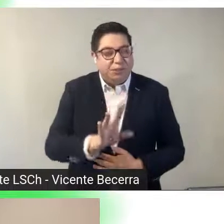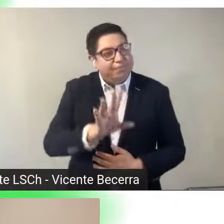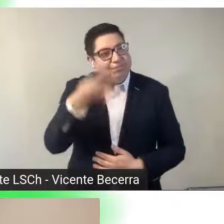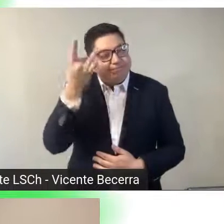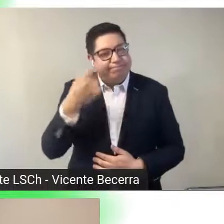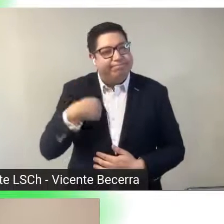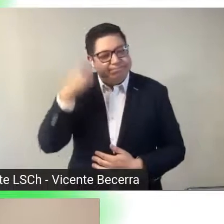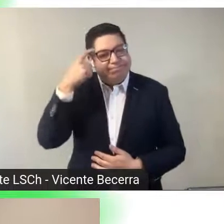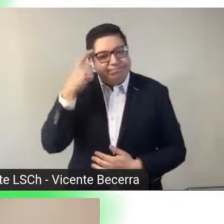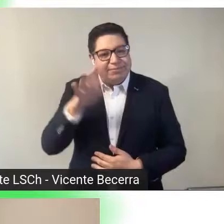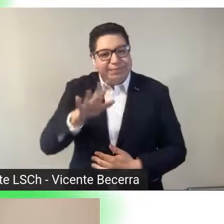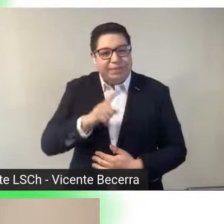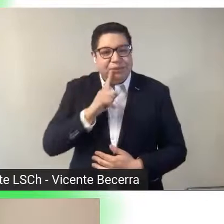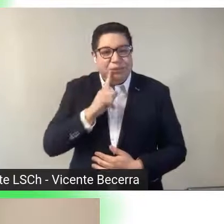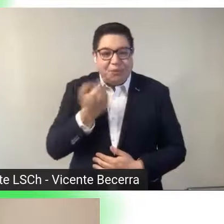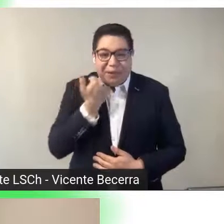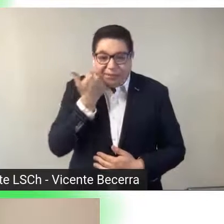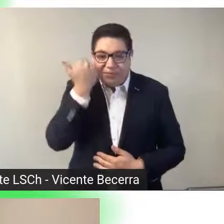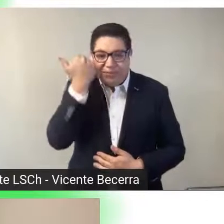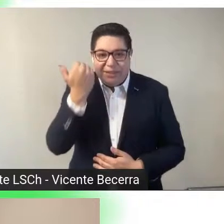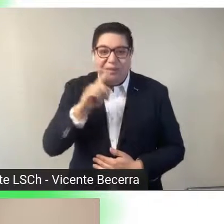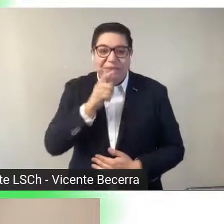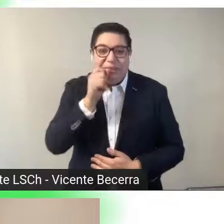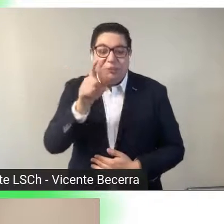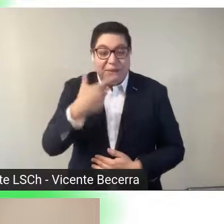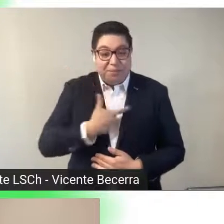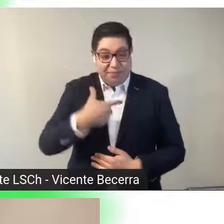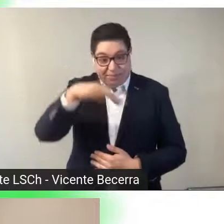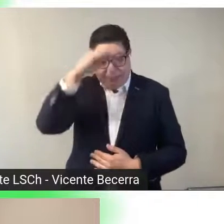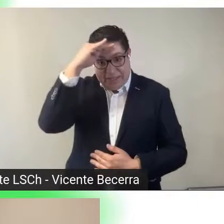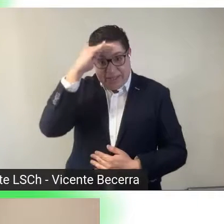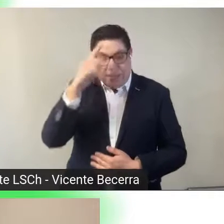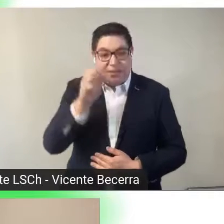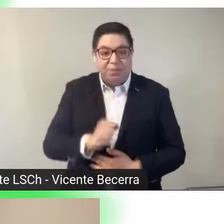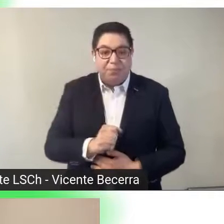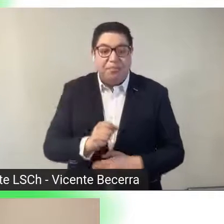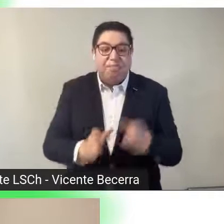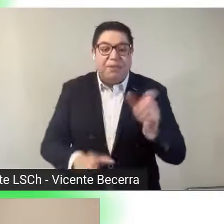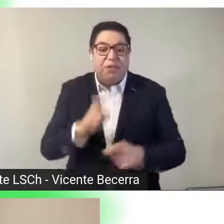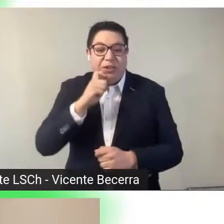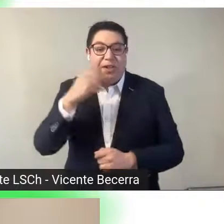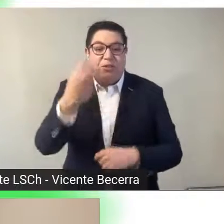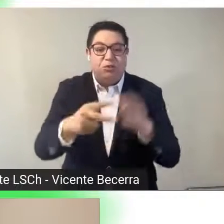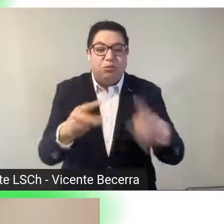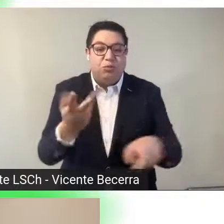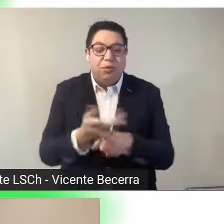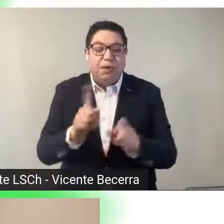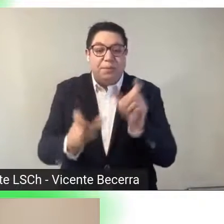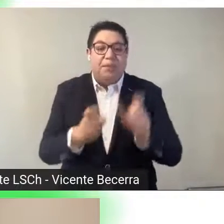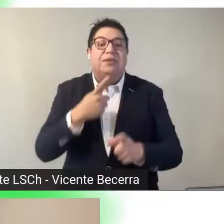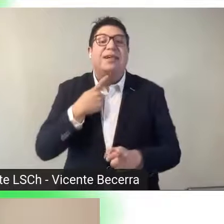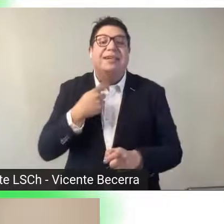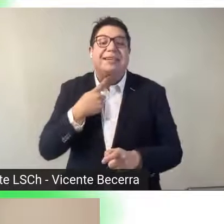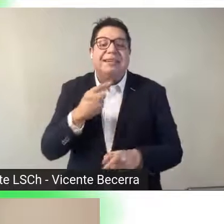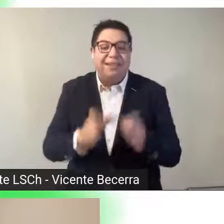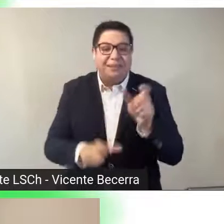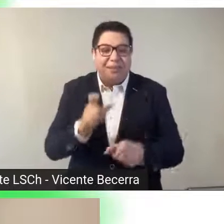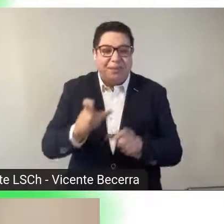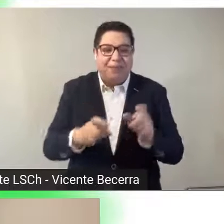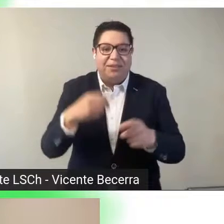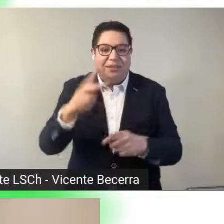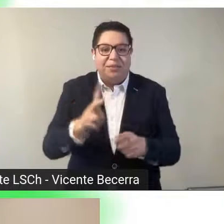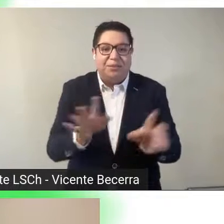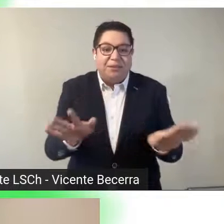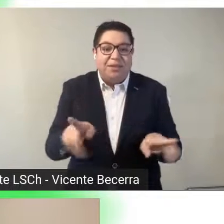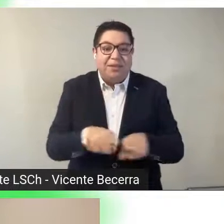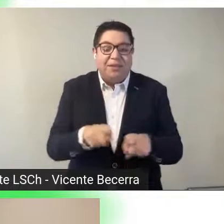y lo que me llena de pudor es que mi experiencia pueda ser de interés de las personas, pero